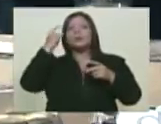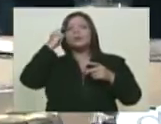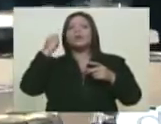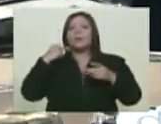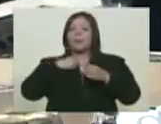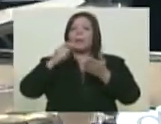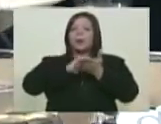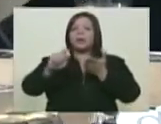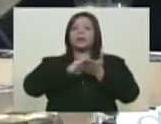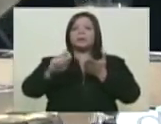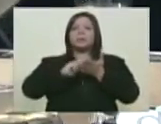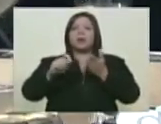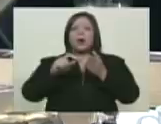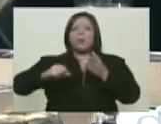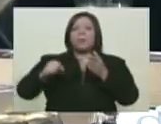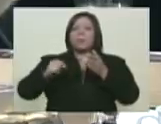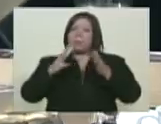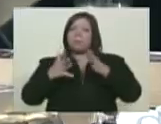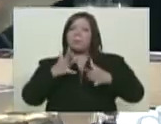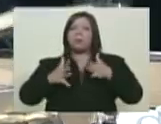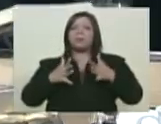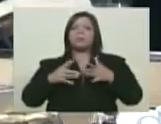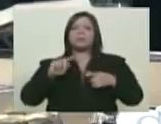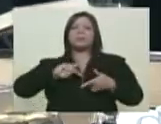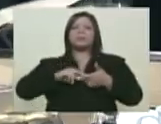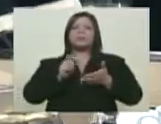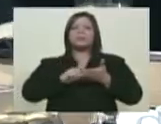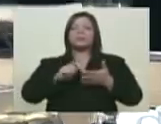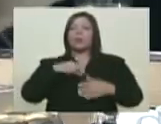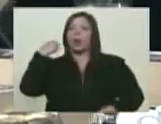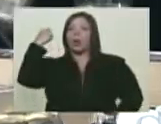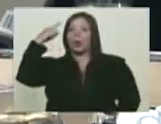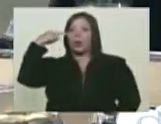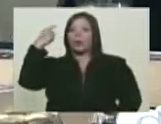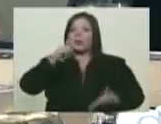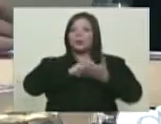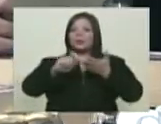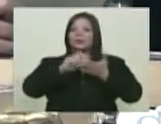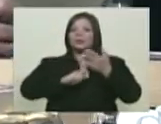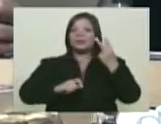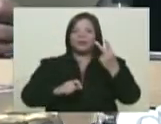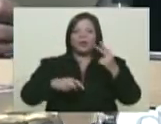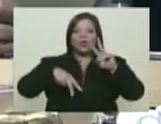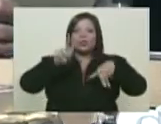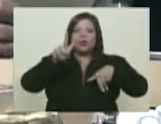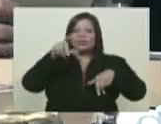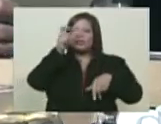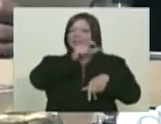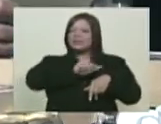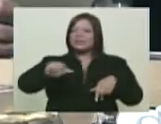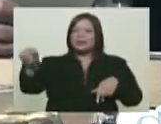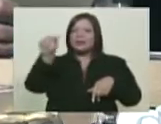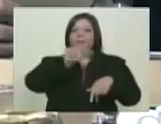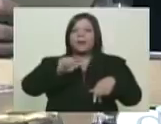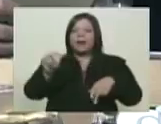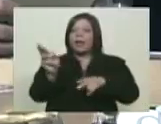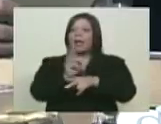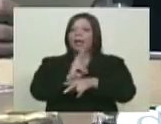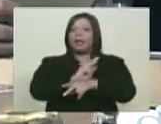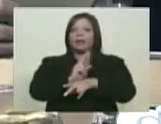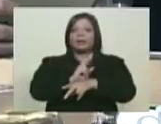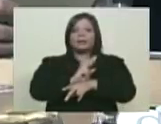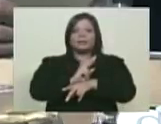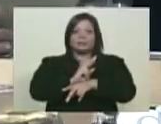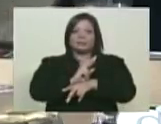vamos a escribir una novela policíaca, y yo dije, vamos. Y fue una locura, porque la escribimos en 12 semanas. Sin posibilidad de